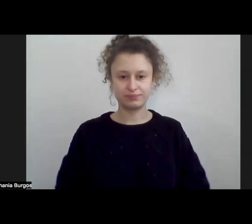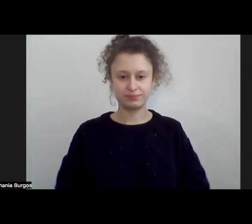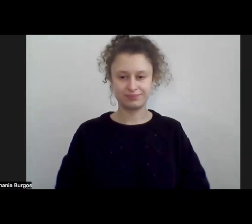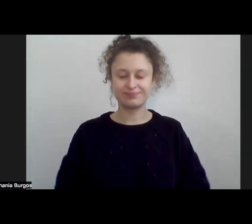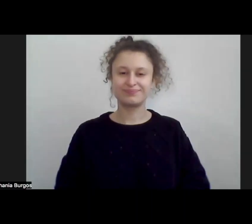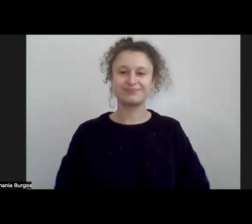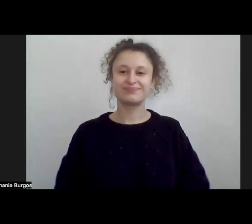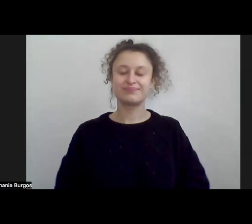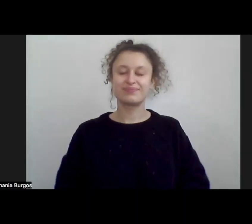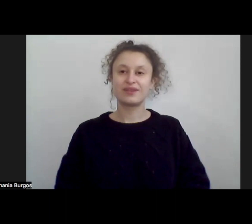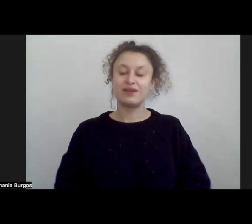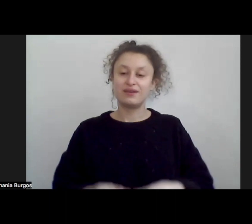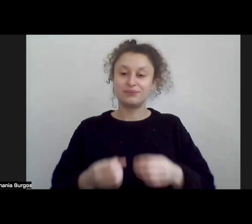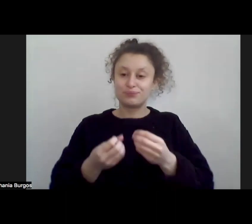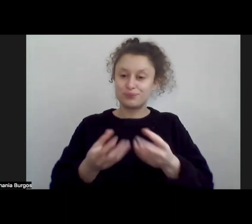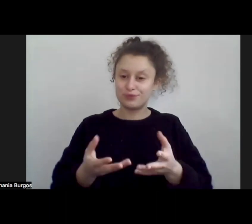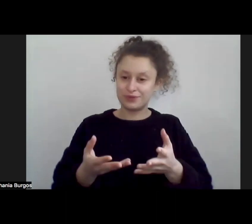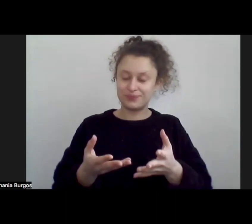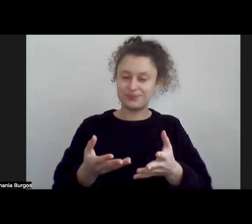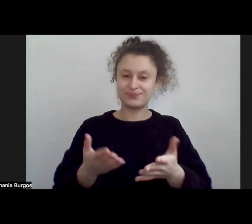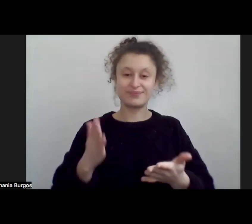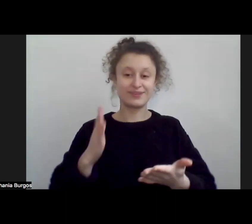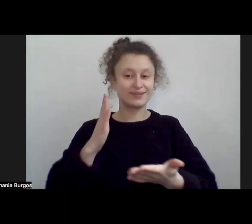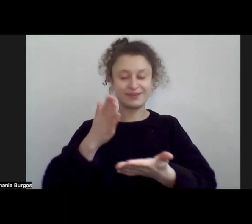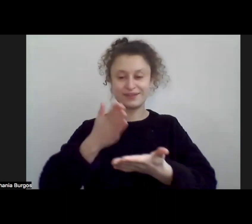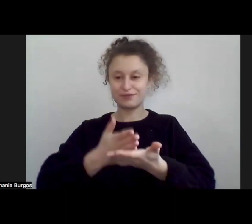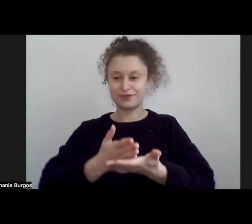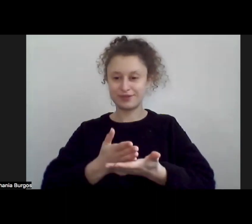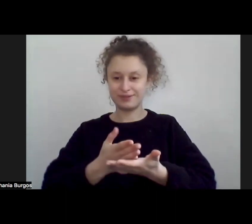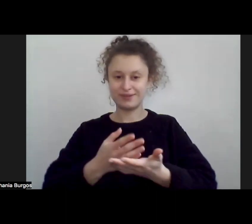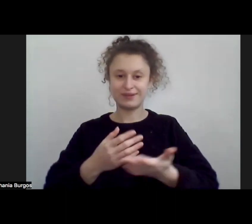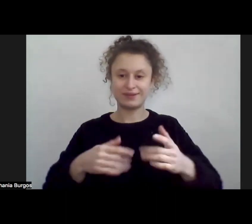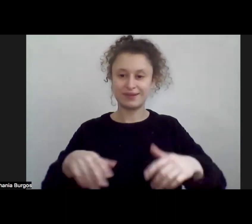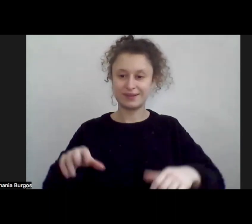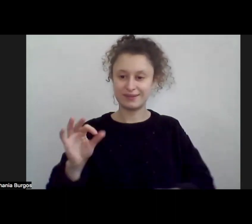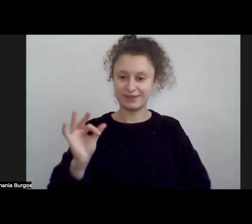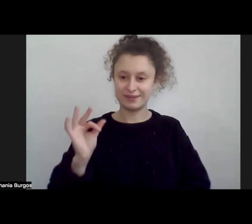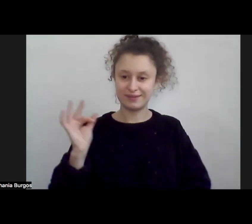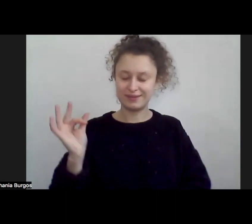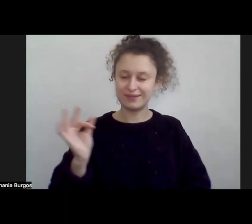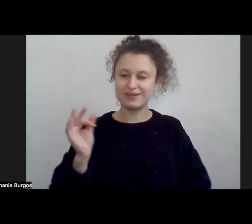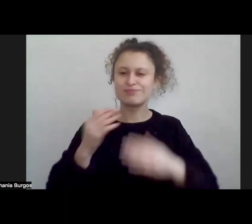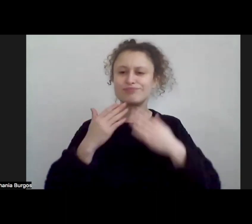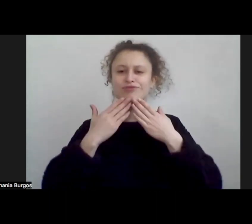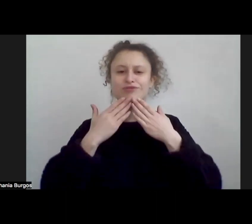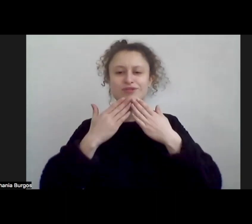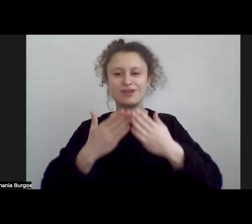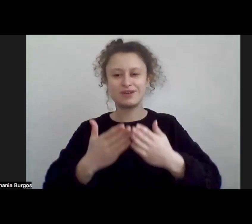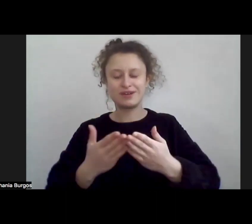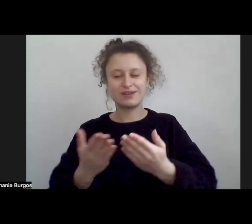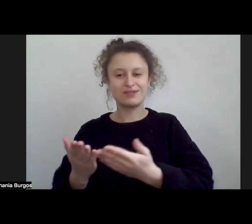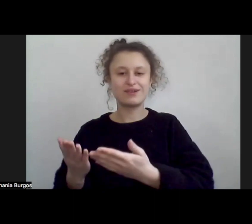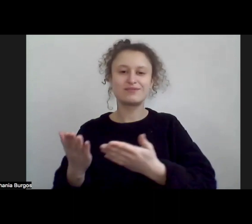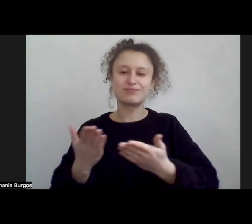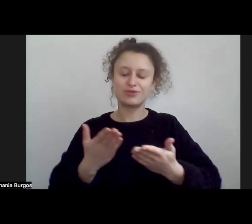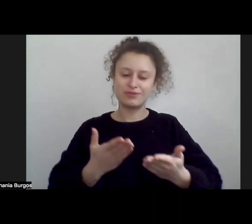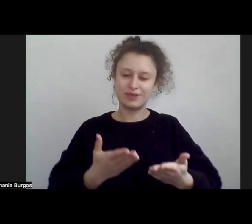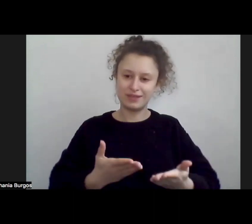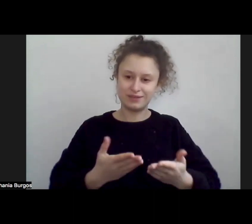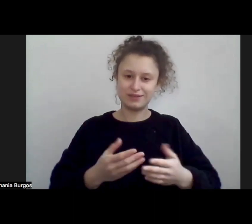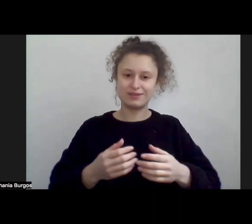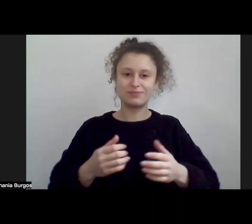Bueno, hemos llegado al fin de esta jornada. Queremos agradecerles por acompañarnos. Esperemos que